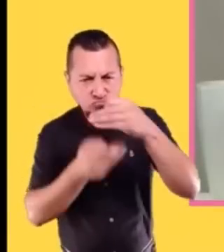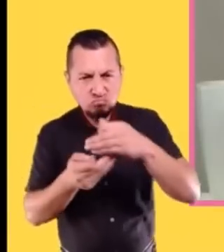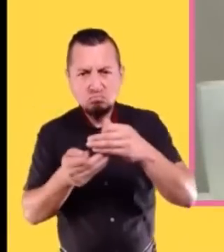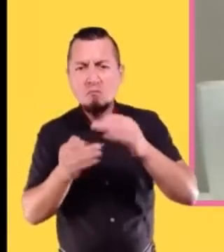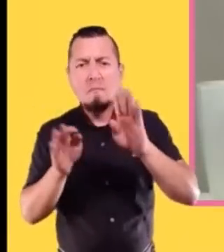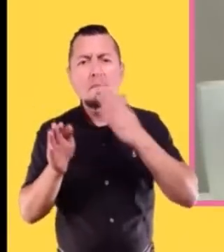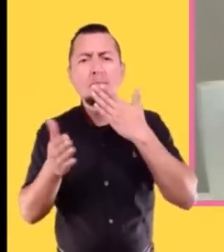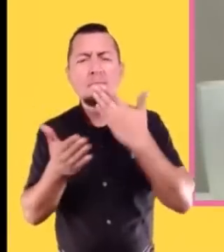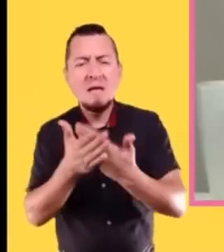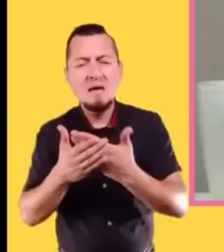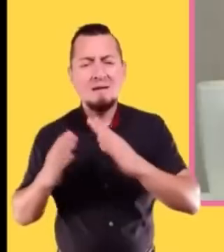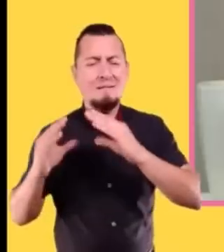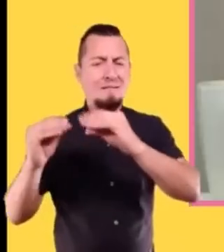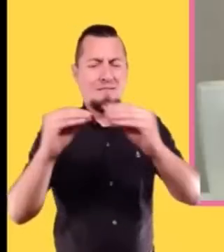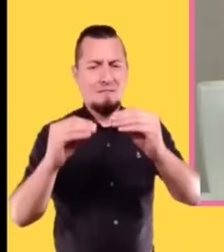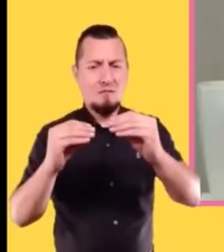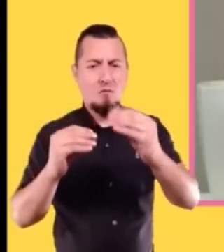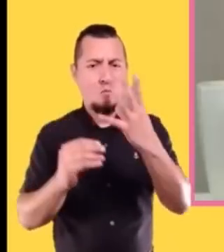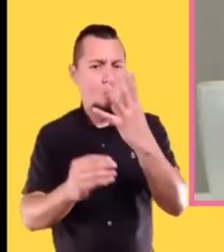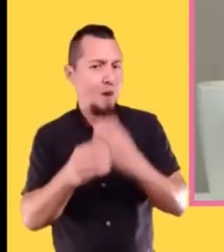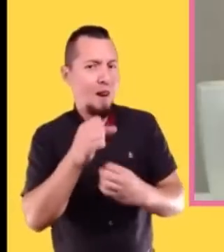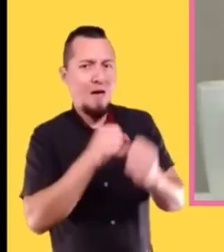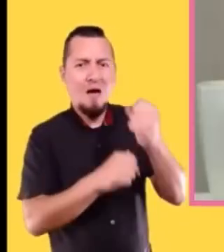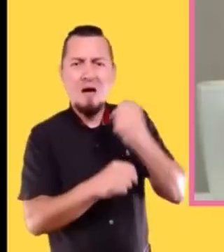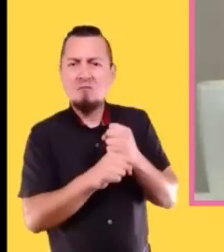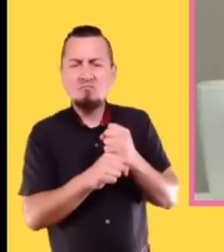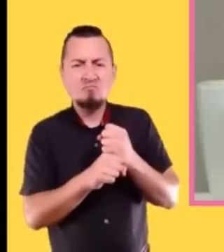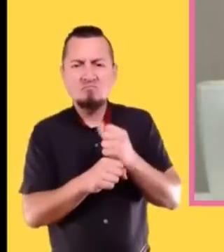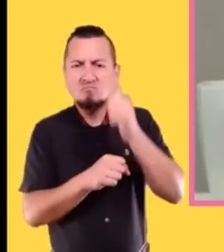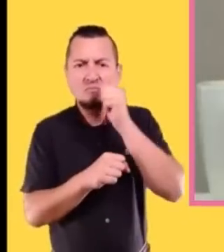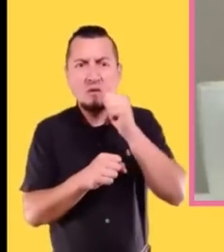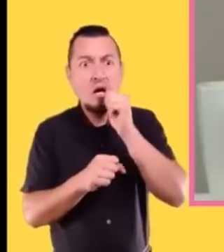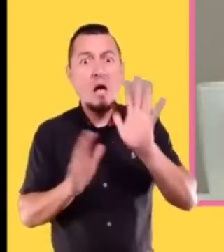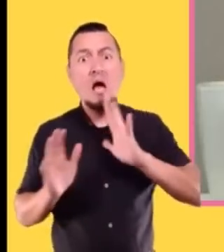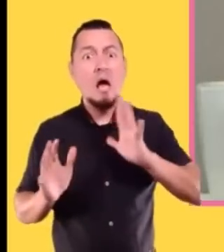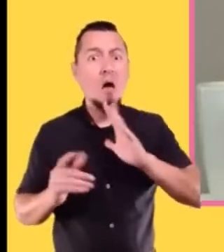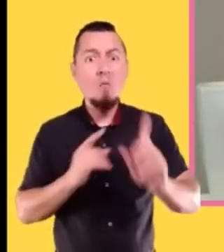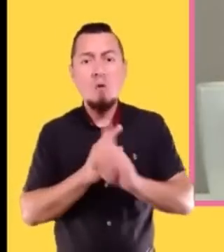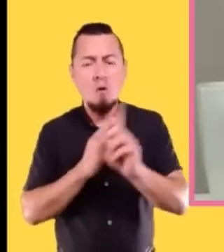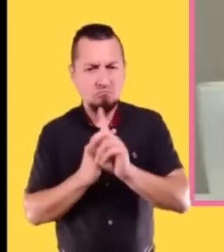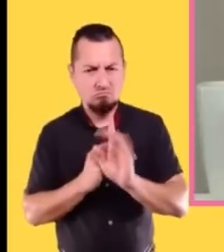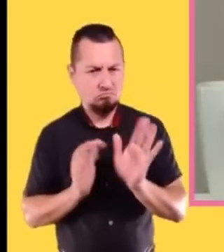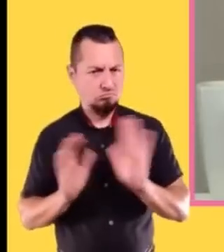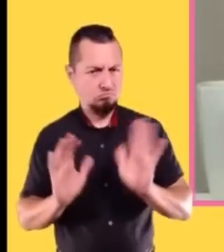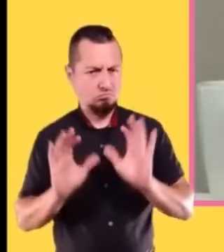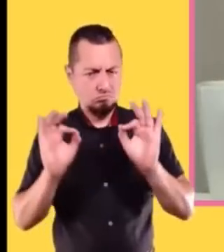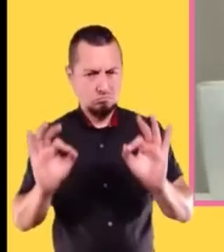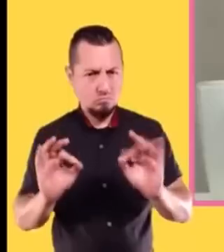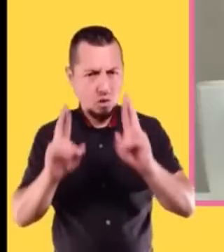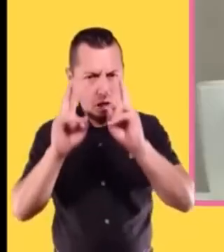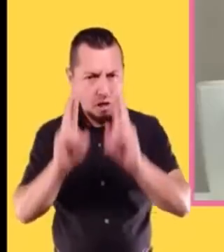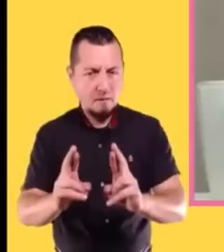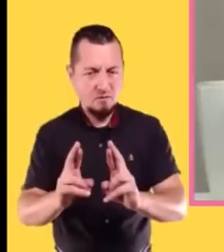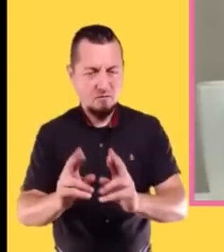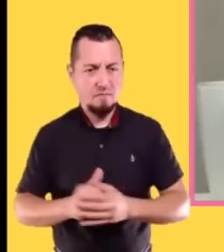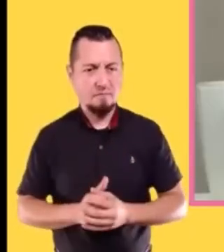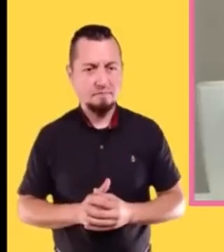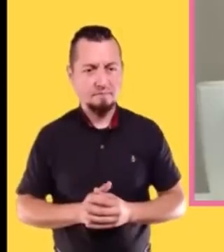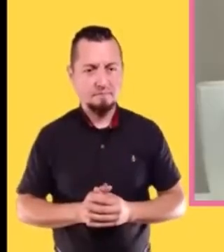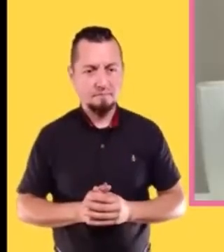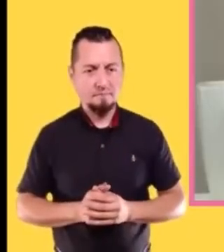desde hace 4 años en Jalisco, sin que haya habido ningún problema al respecto. Aquí estaba el ejemplo